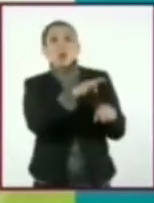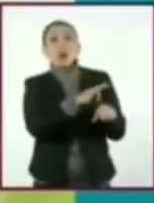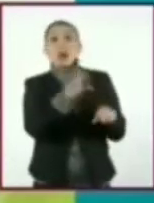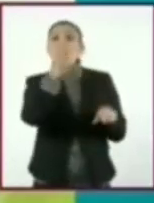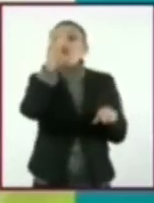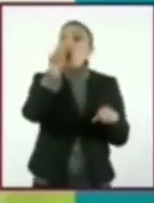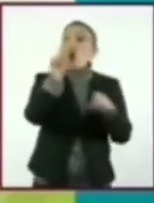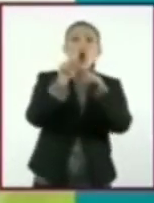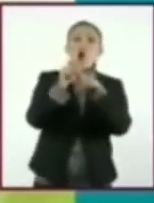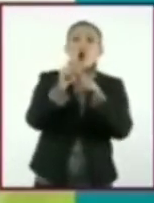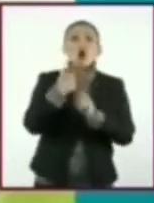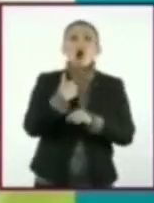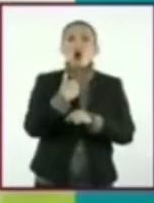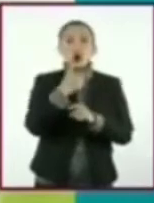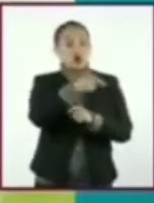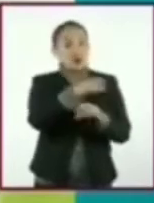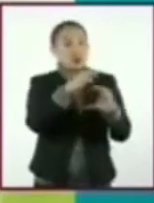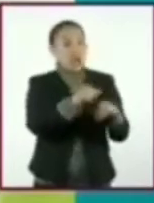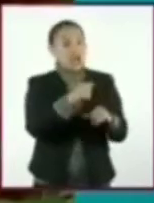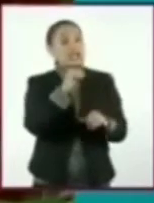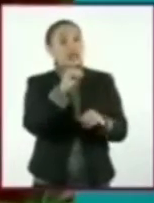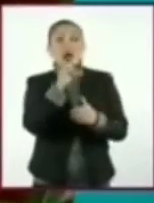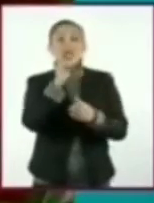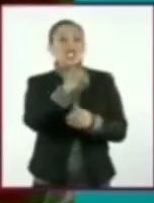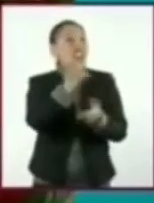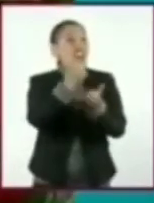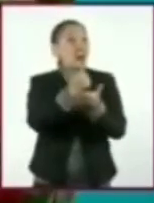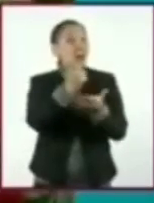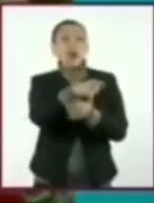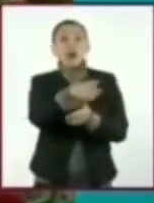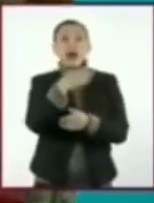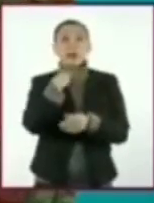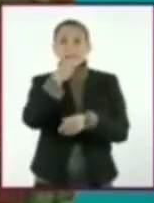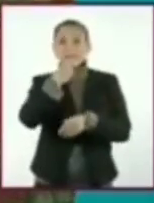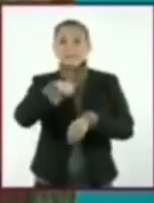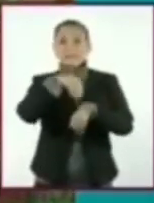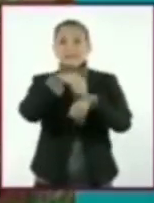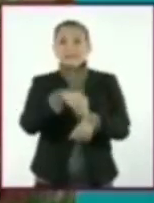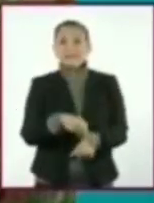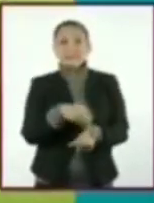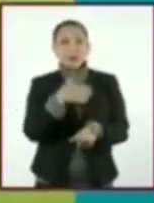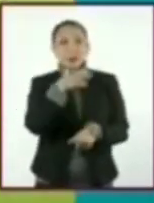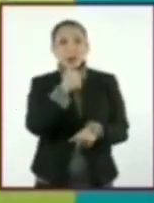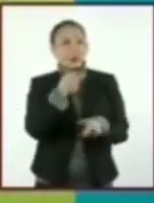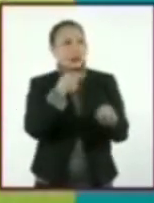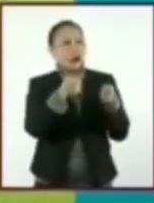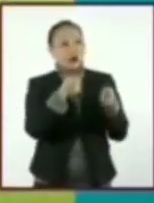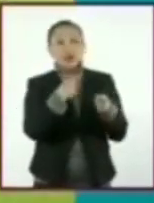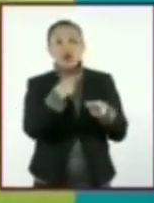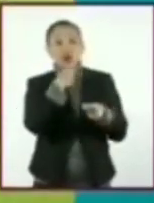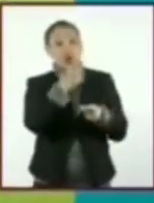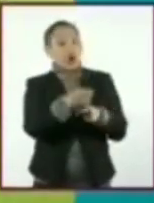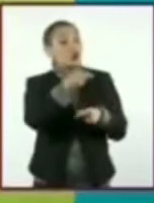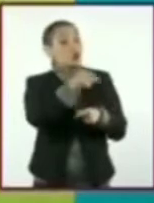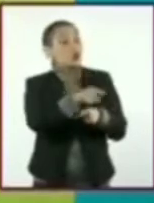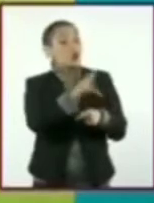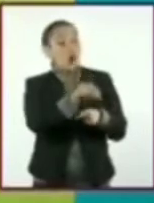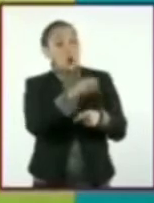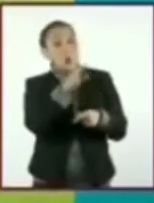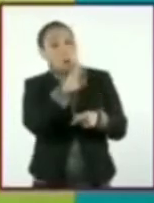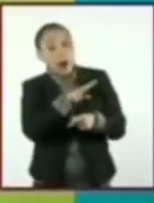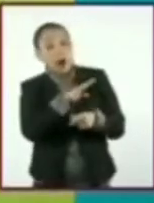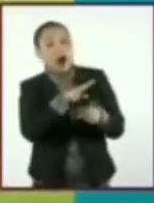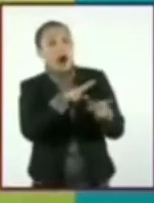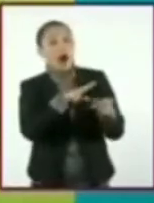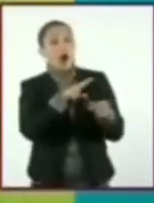puede decir que no. Si lo enseñamos a es sí a fuerza, él aprende a hay situaciones que yo no puedo controlar. Si yo digo que no estoy haciendo algo mal